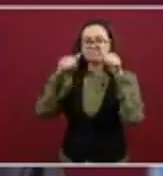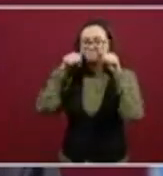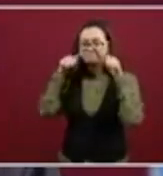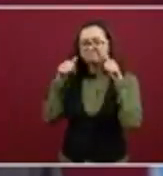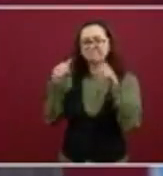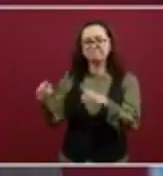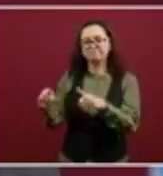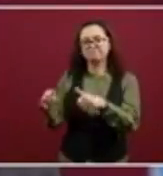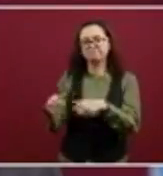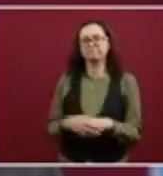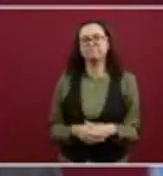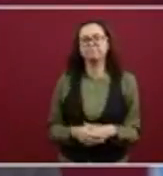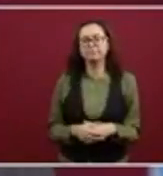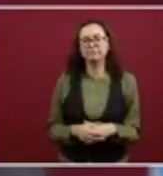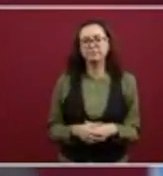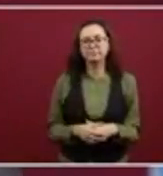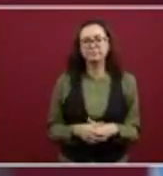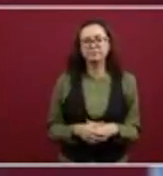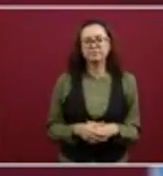Como aquí se